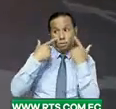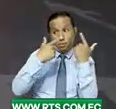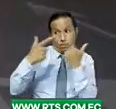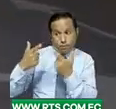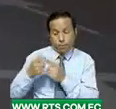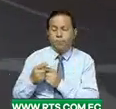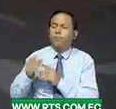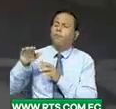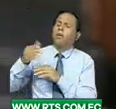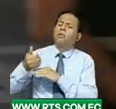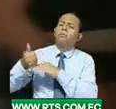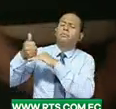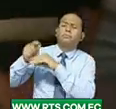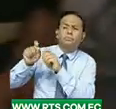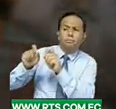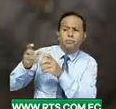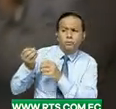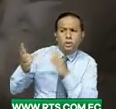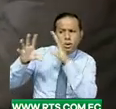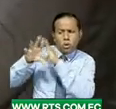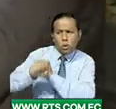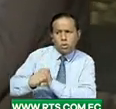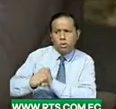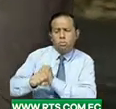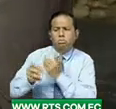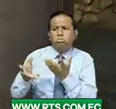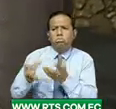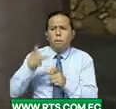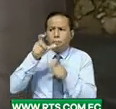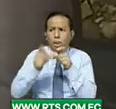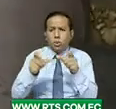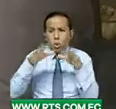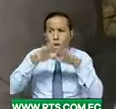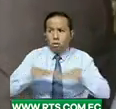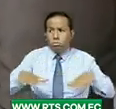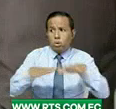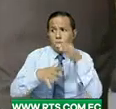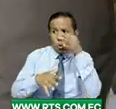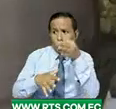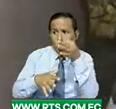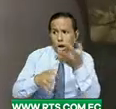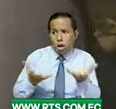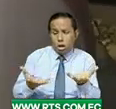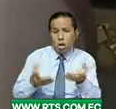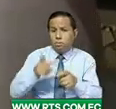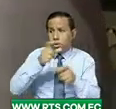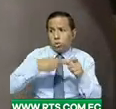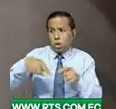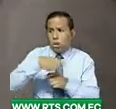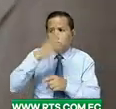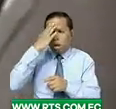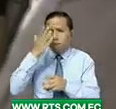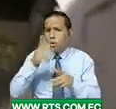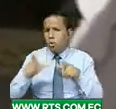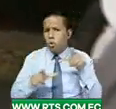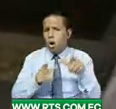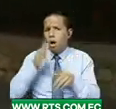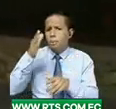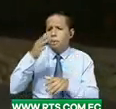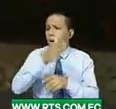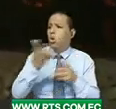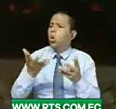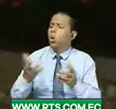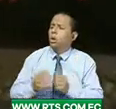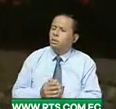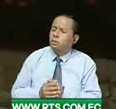instantes. General, buenas noches. ¿Qué sector para que la gente o los habitantes de Durán tengan conocimiento dónde se realizarán estos operativos? Buenas noches,